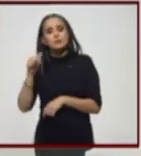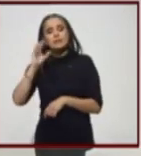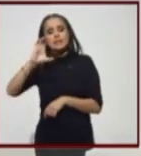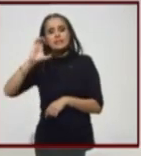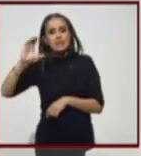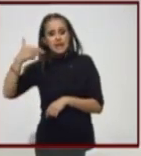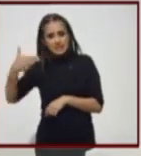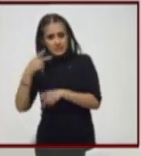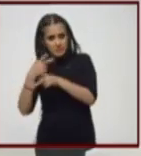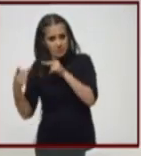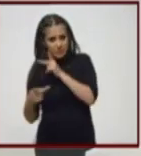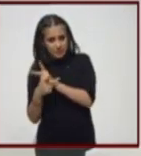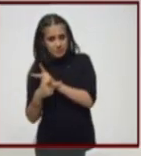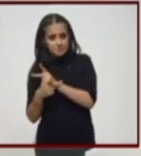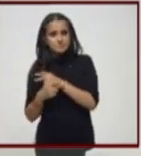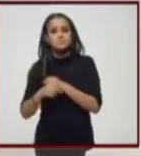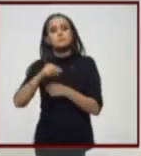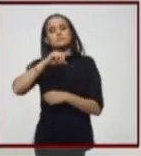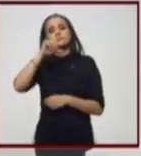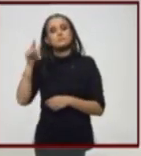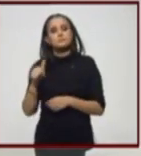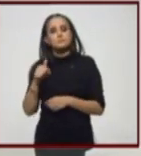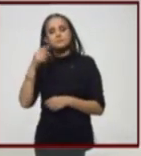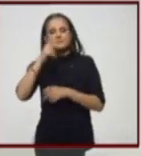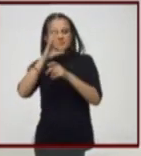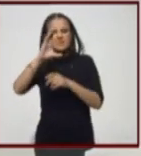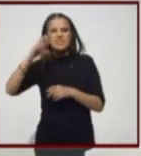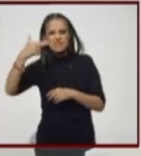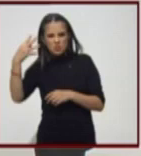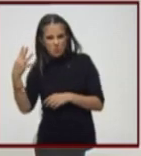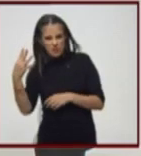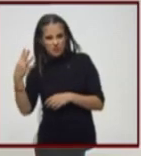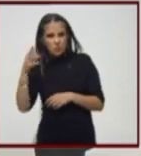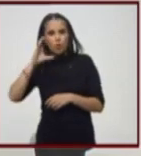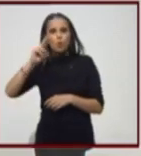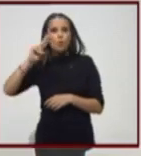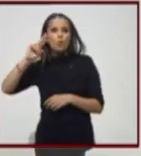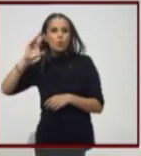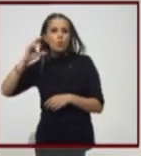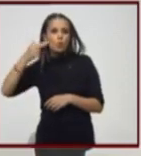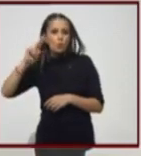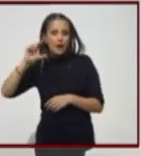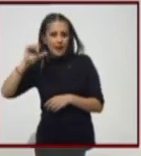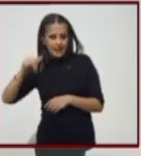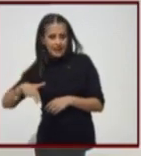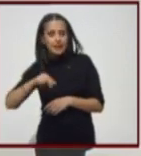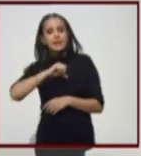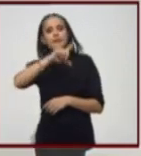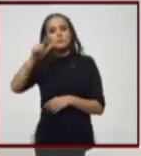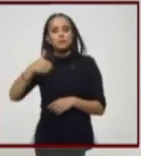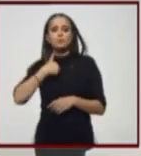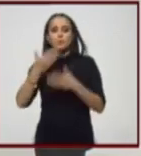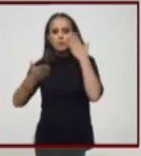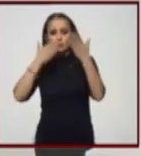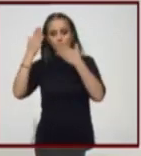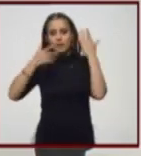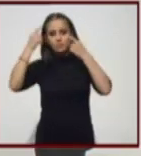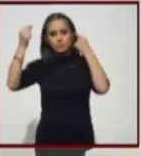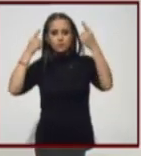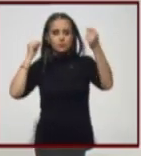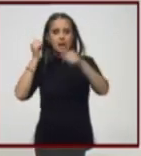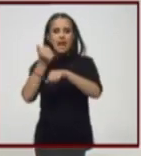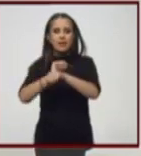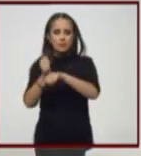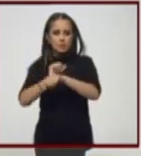ssh césar el 4 aclaró que es el waka waka luego ya me fui a estudiar la carrera de actuación